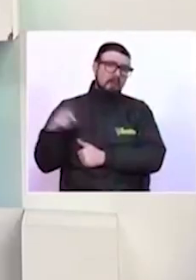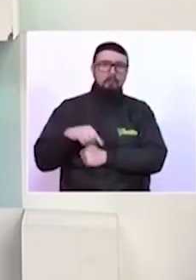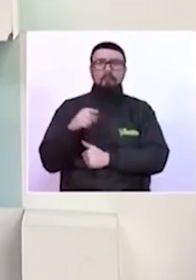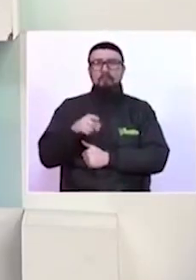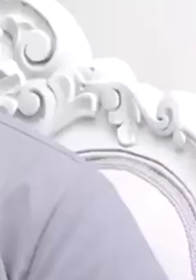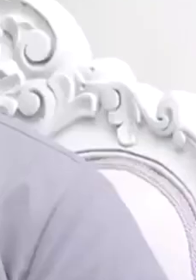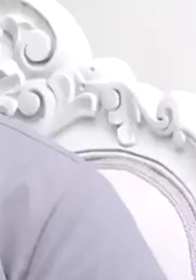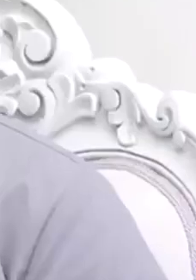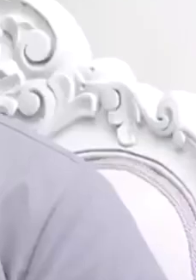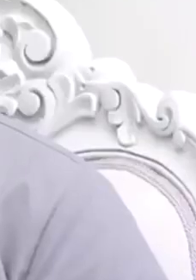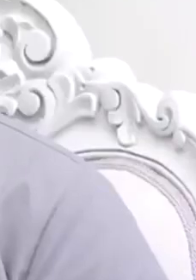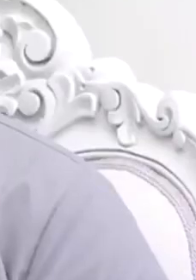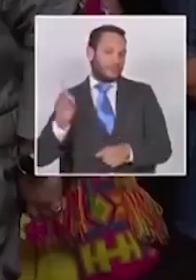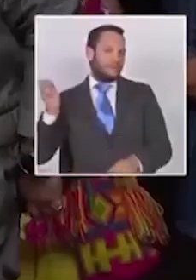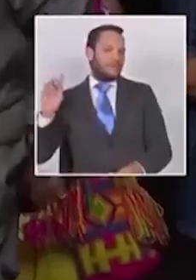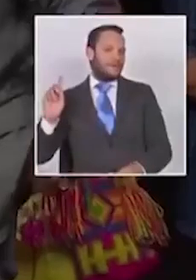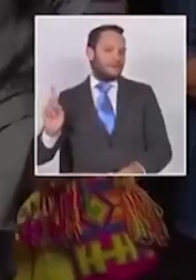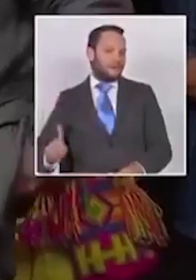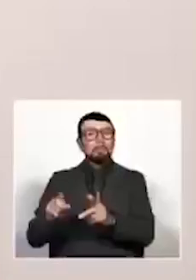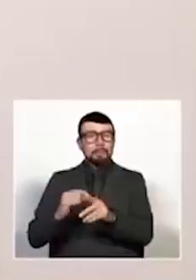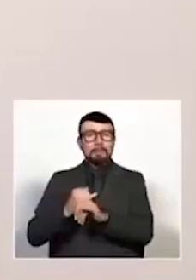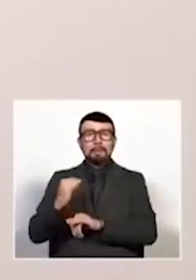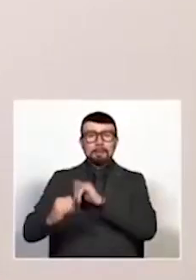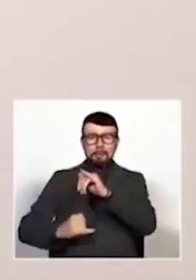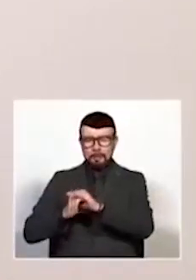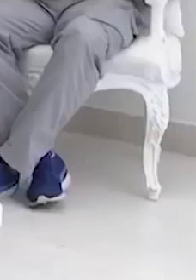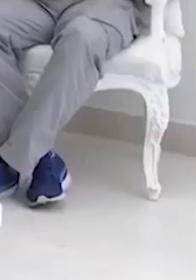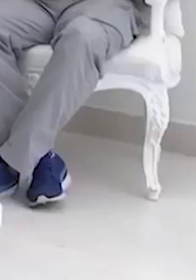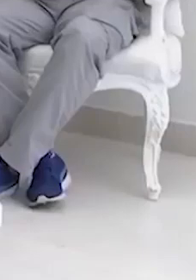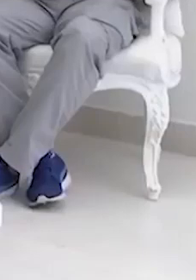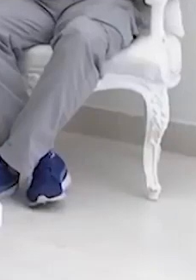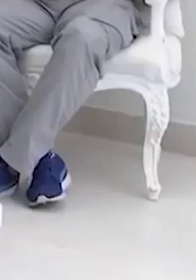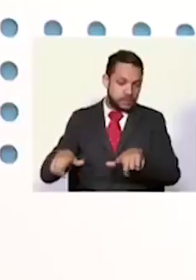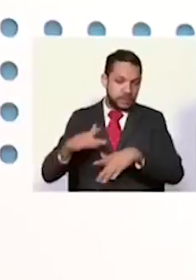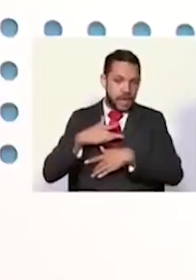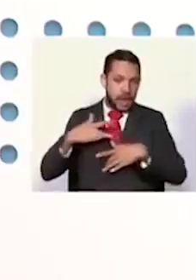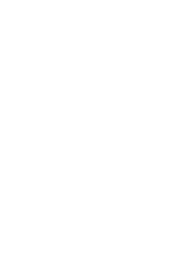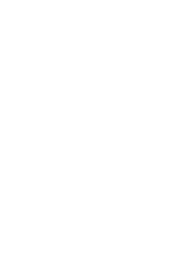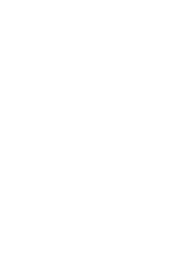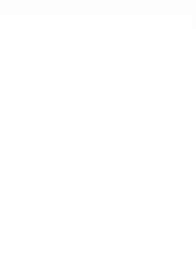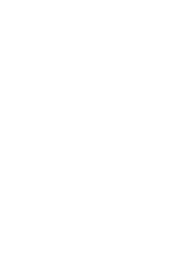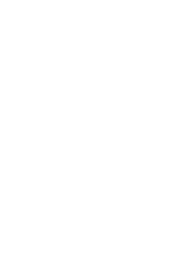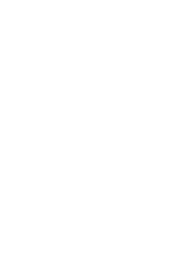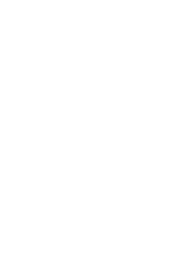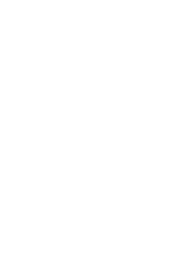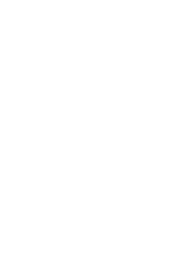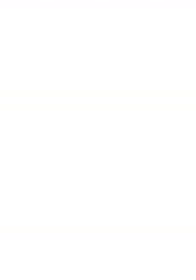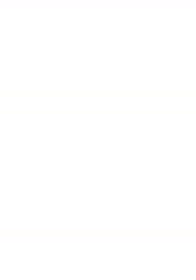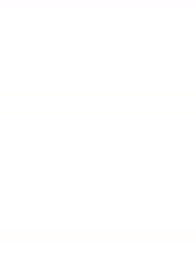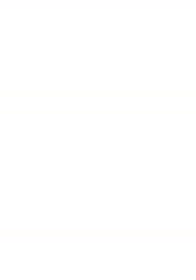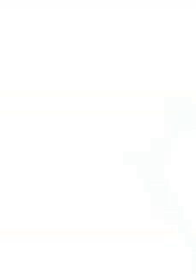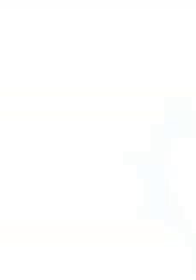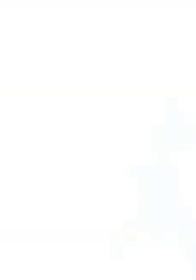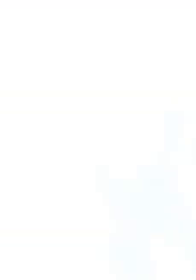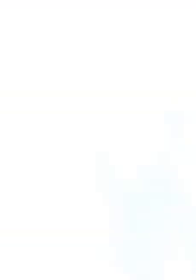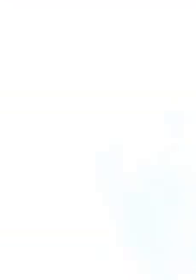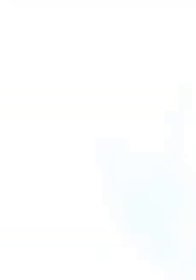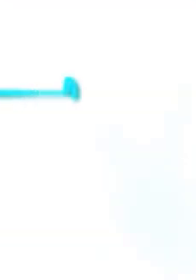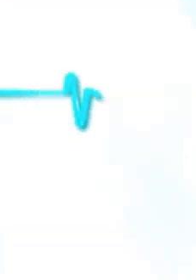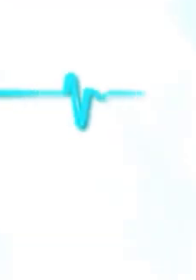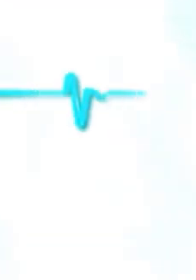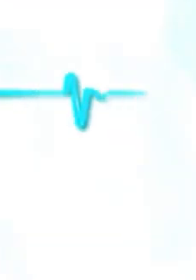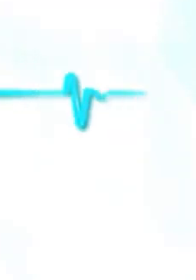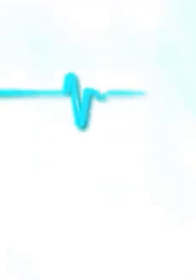salud, sintonicen Conexión Vital y acompáñenos en nuestras redes sociales buscando Dr. Rojas.